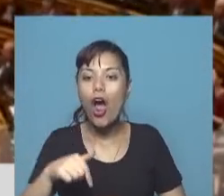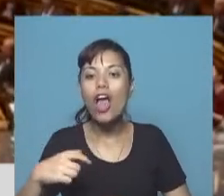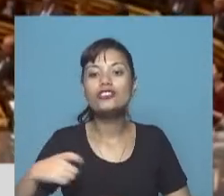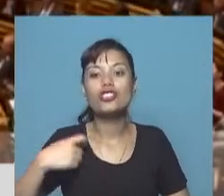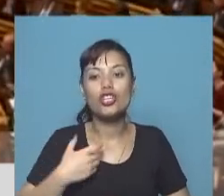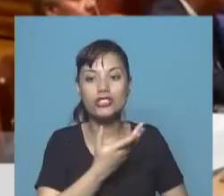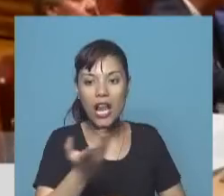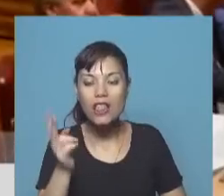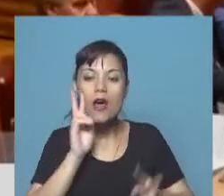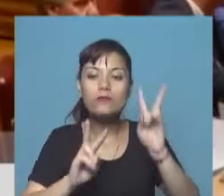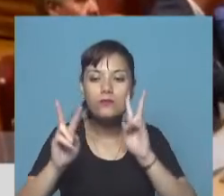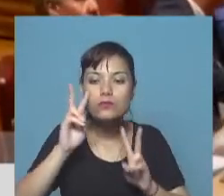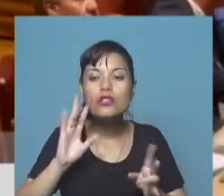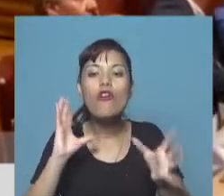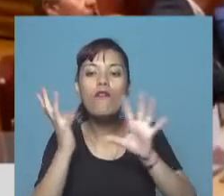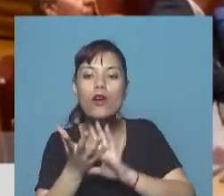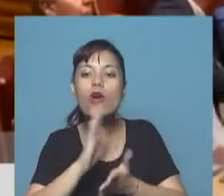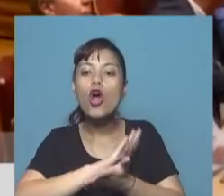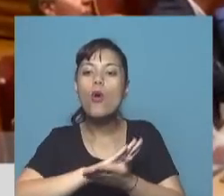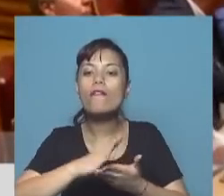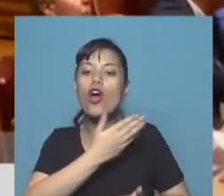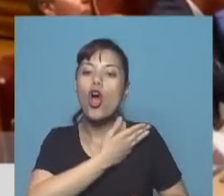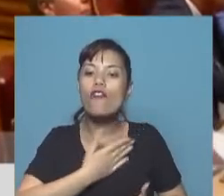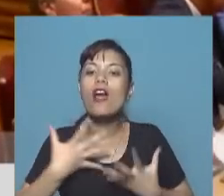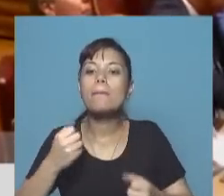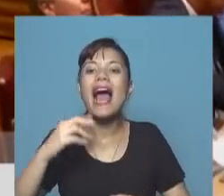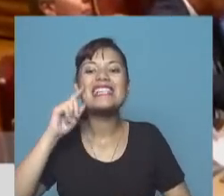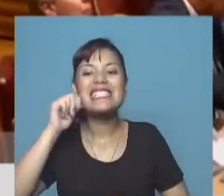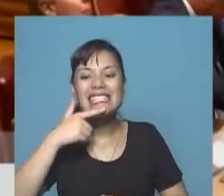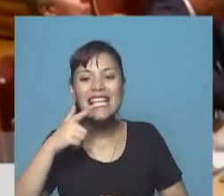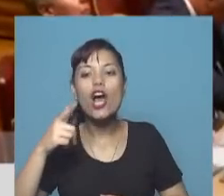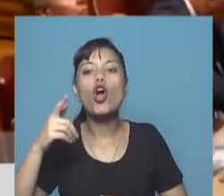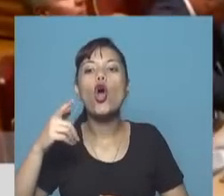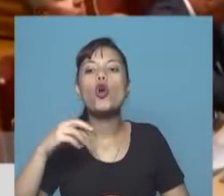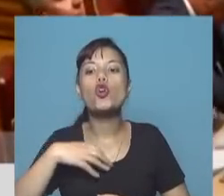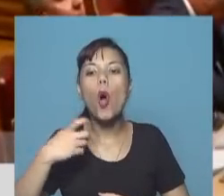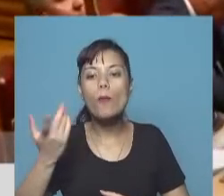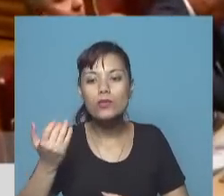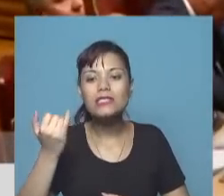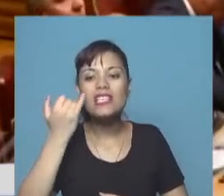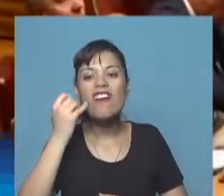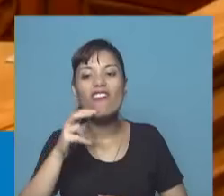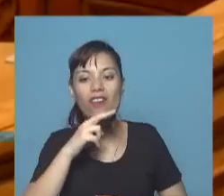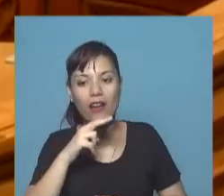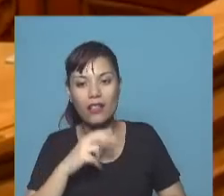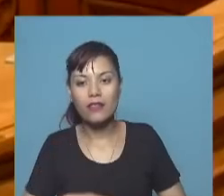socialistas van a buscar formar un gobierno con apoyo de marxistas, comunistas y